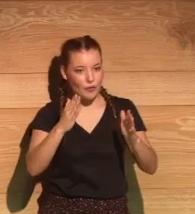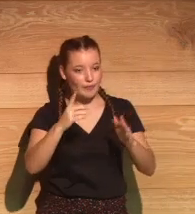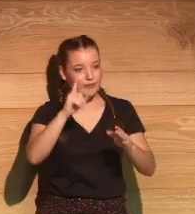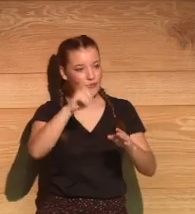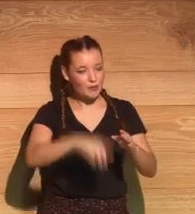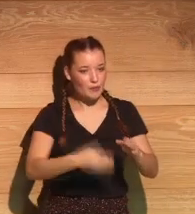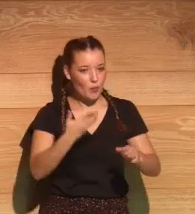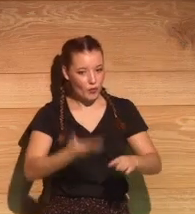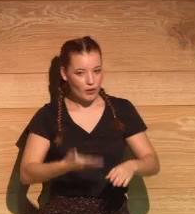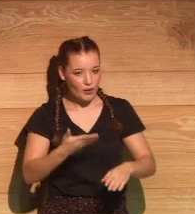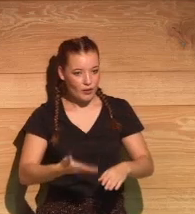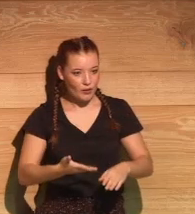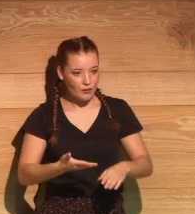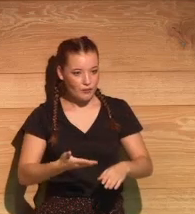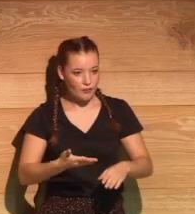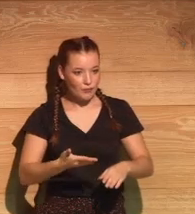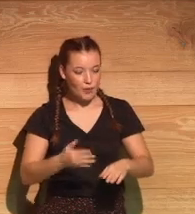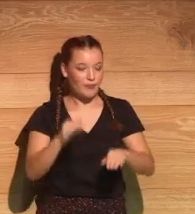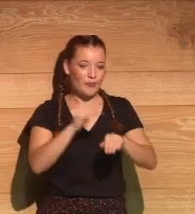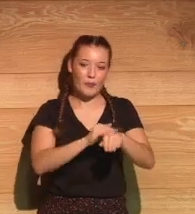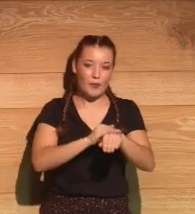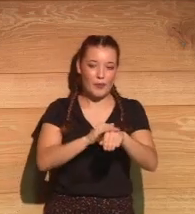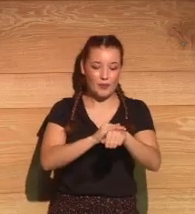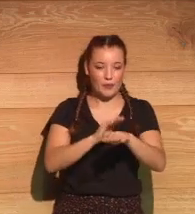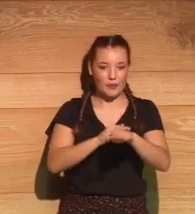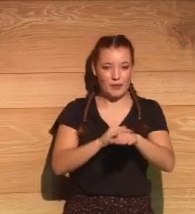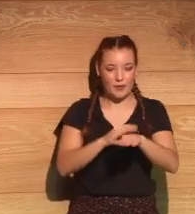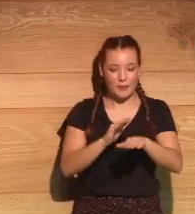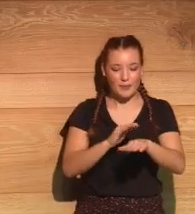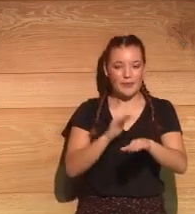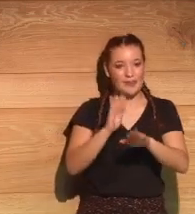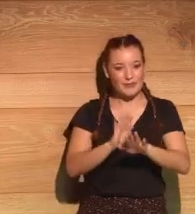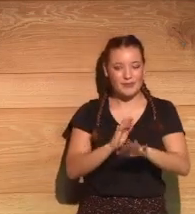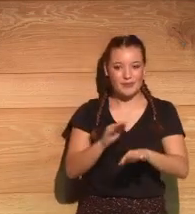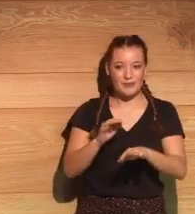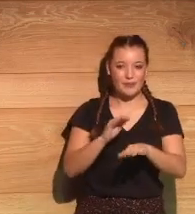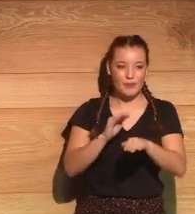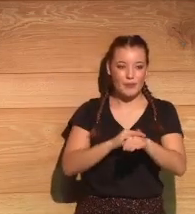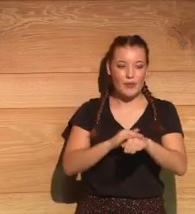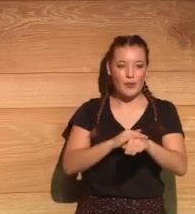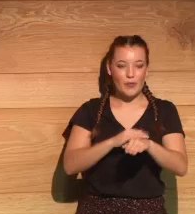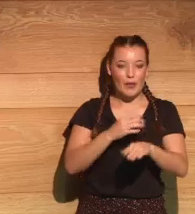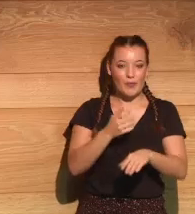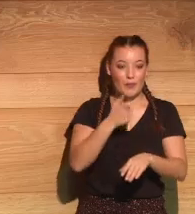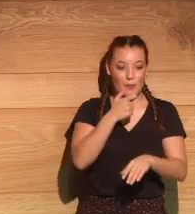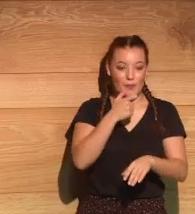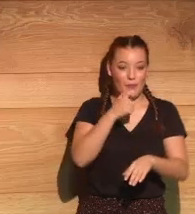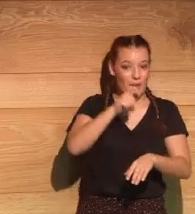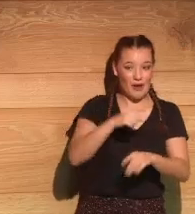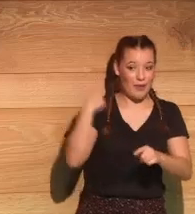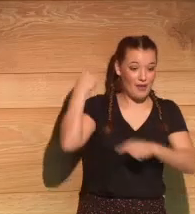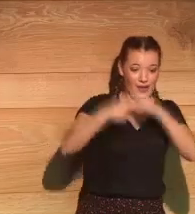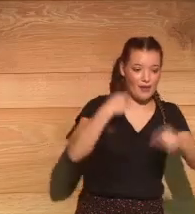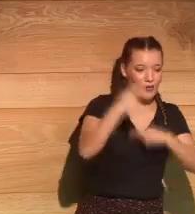más importancia... Perdón, que me estoy trabando y ya estoy volado. La palabra generación, ya eso te digo